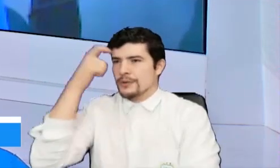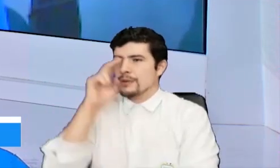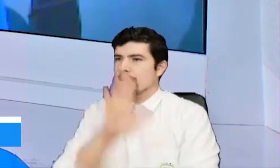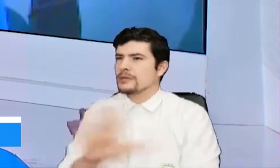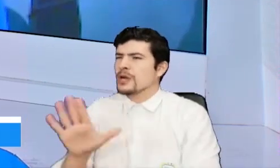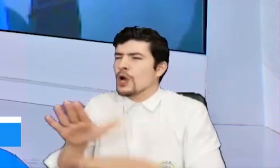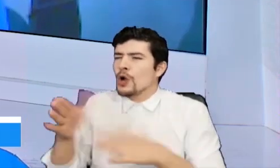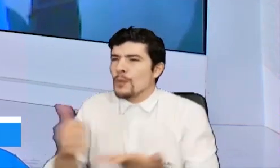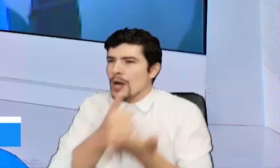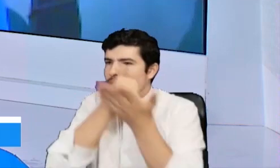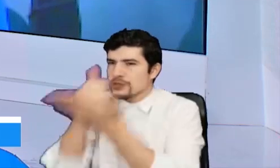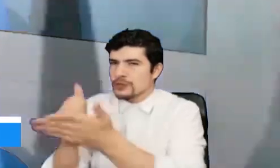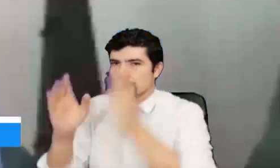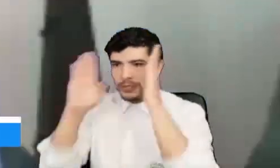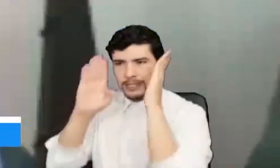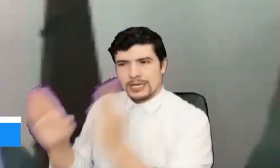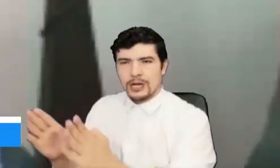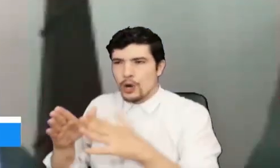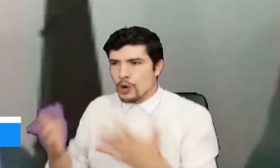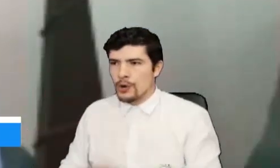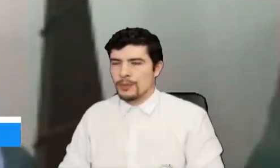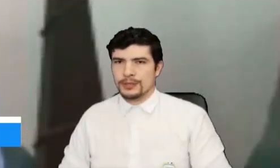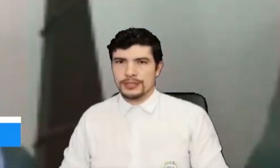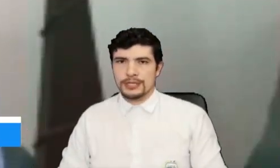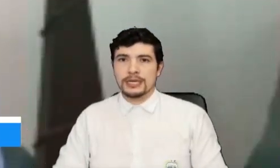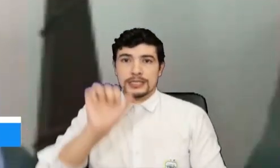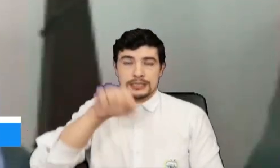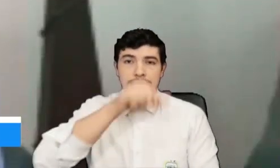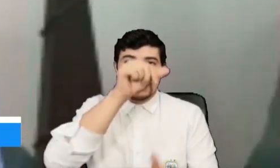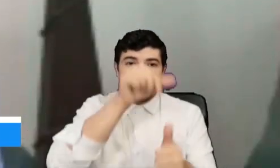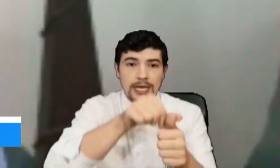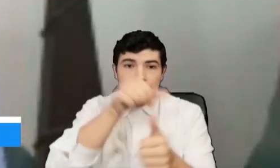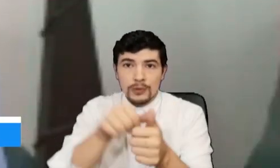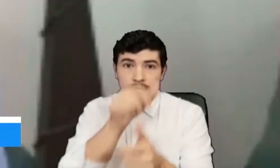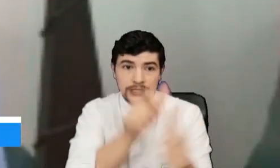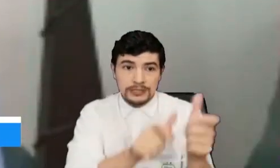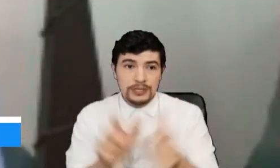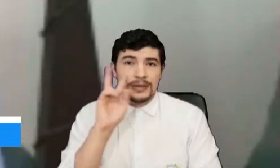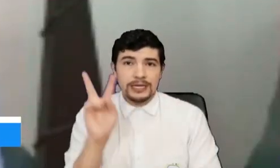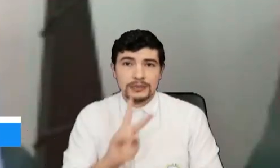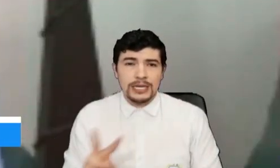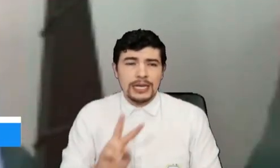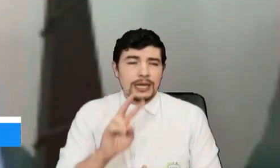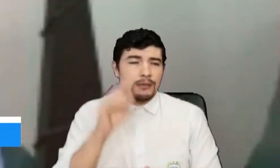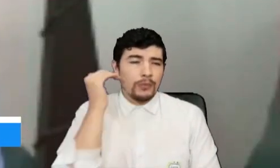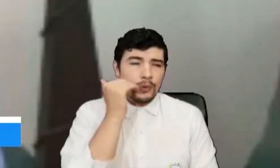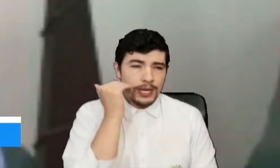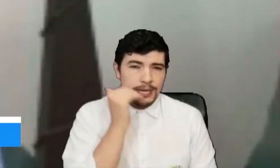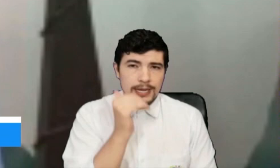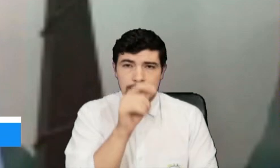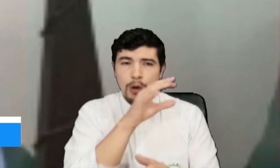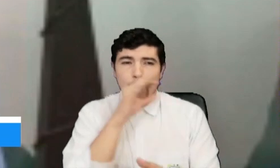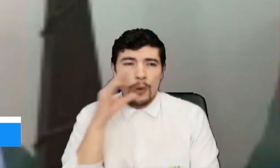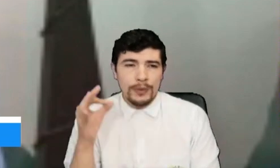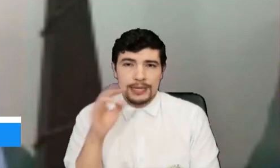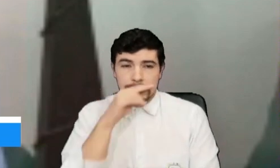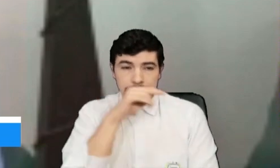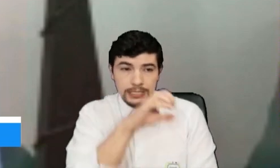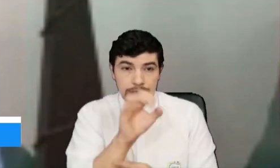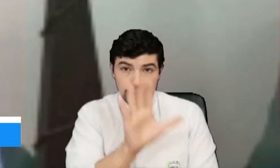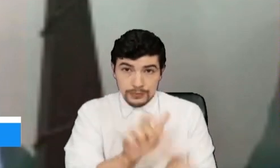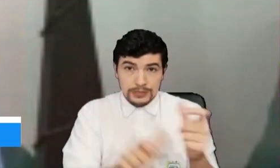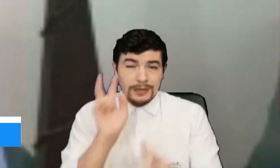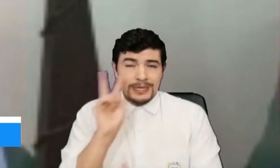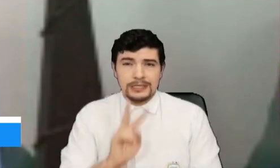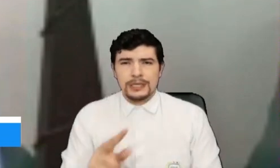No, cada uno de estos migrantes venezolanos, cada familia, cada niño, cada mujer, y que han tenido unas circunstancias tan difíciles, estos